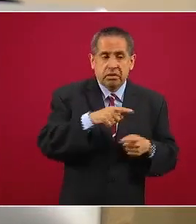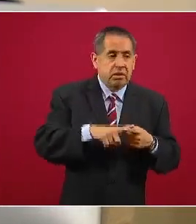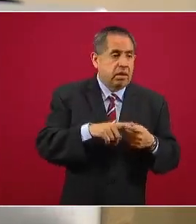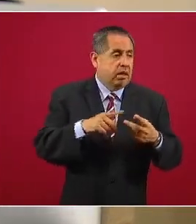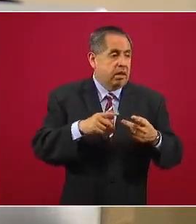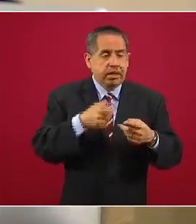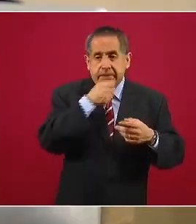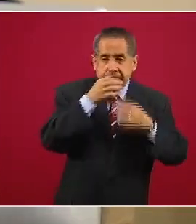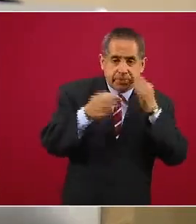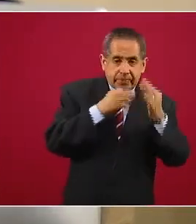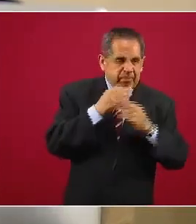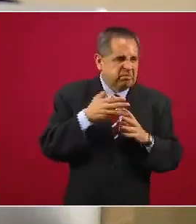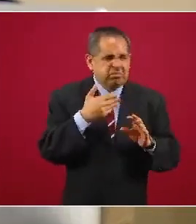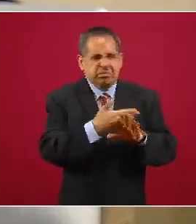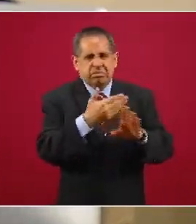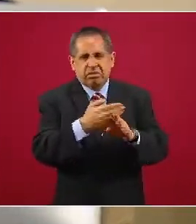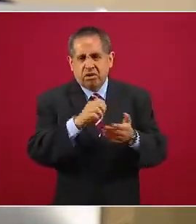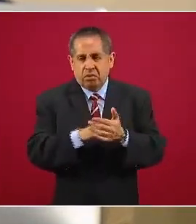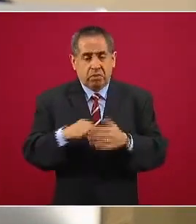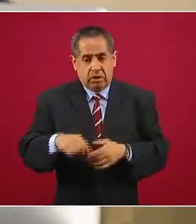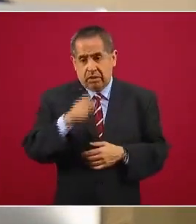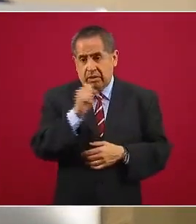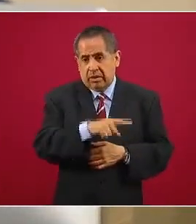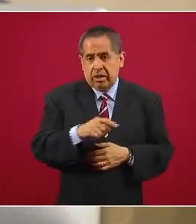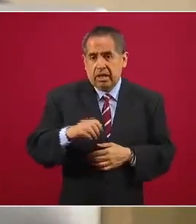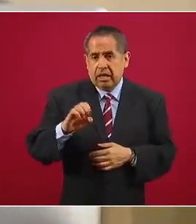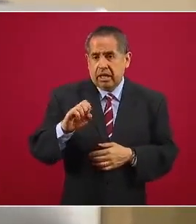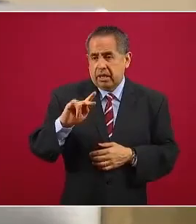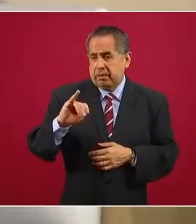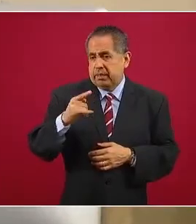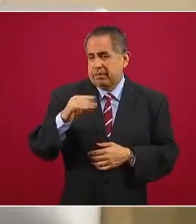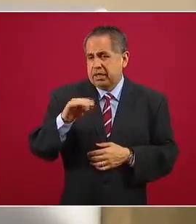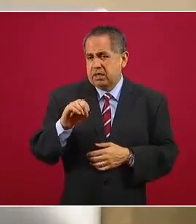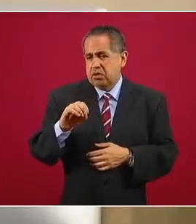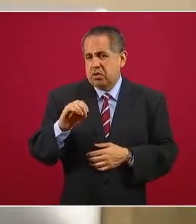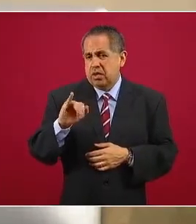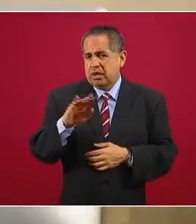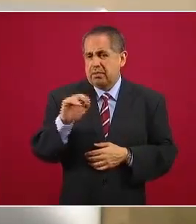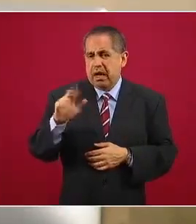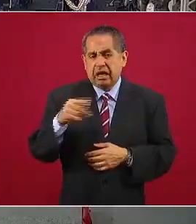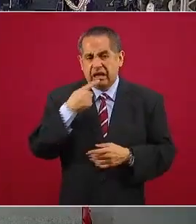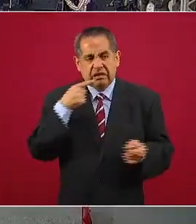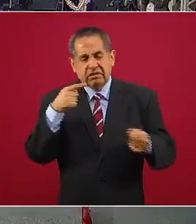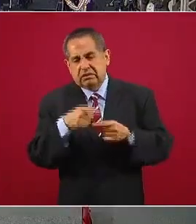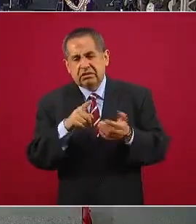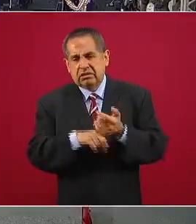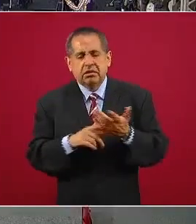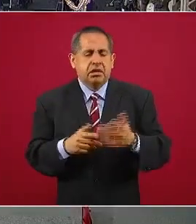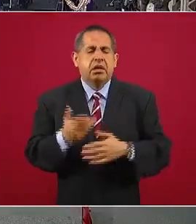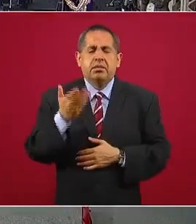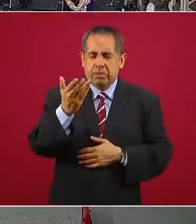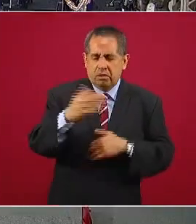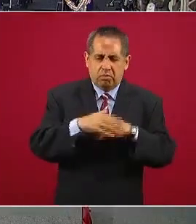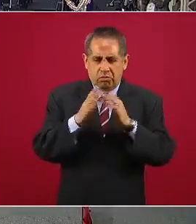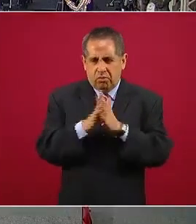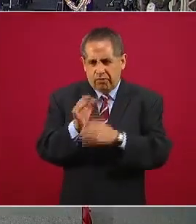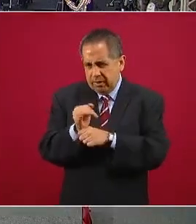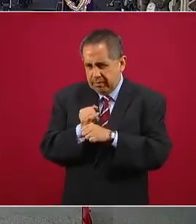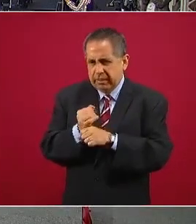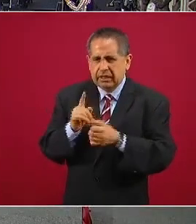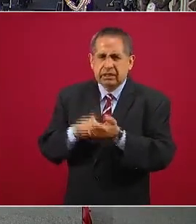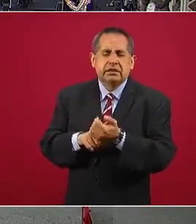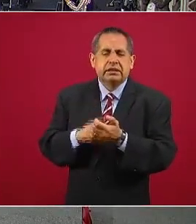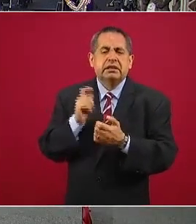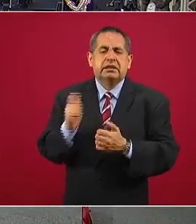independientes y personajes como el mismo Epigmenio Ibarra, que ha sido culpado de esta situación. Pedimos que se investigue esta situación